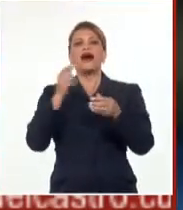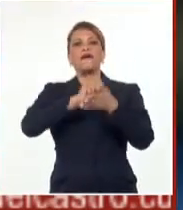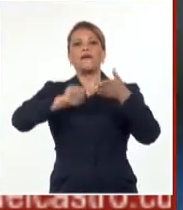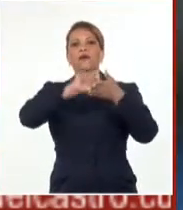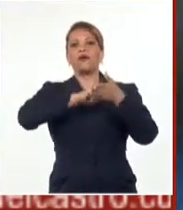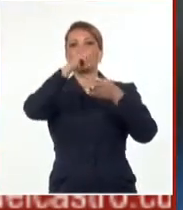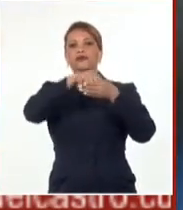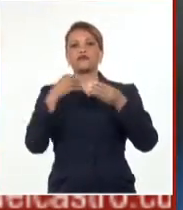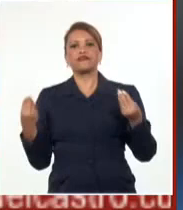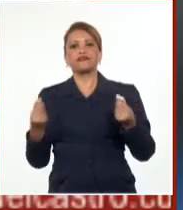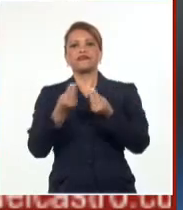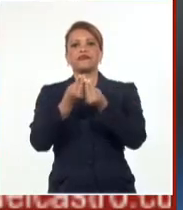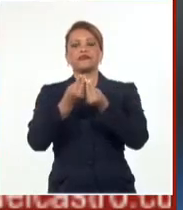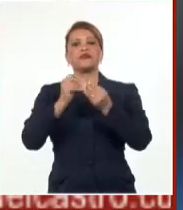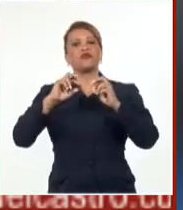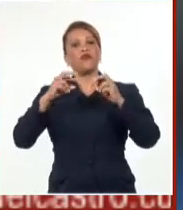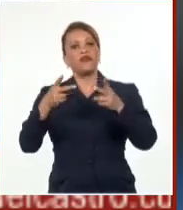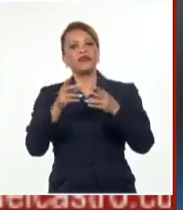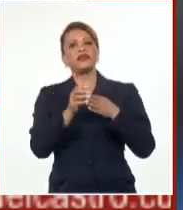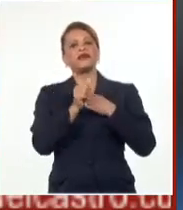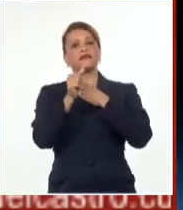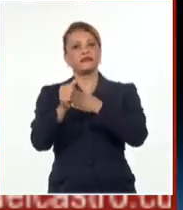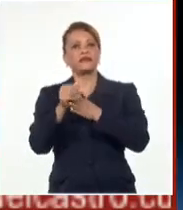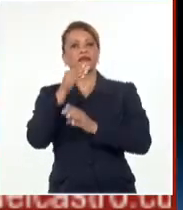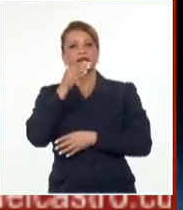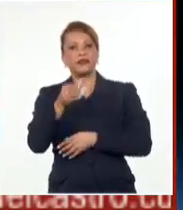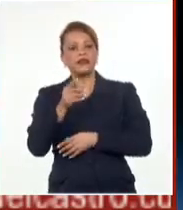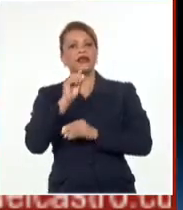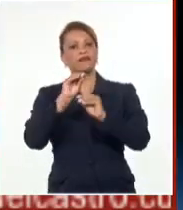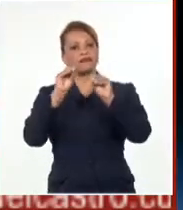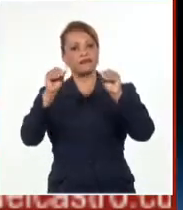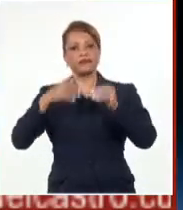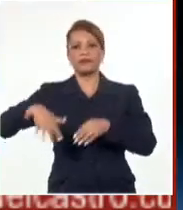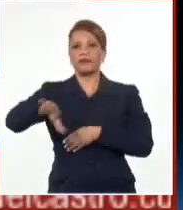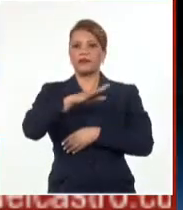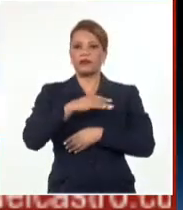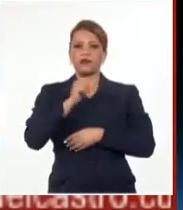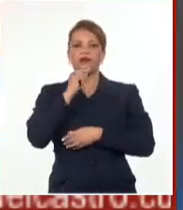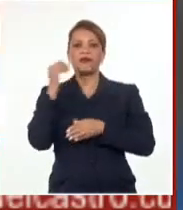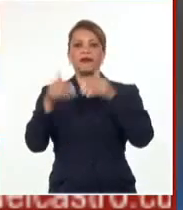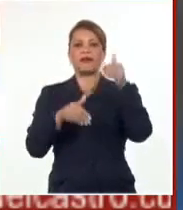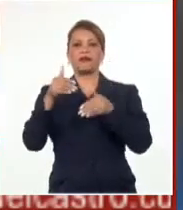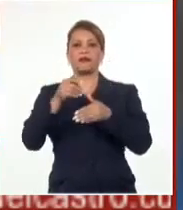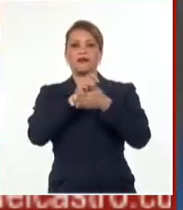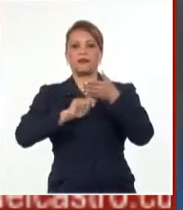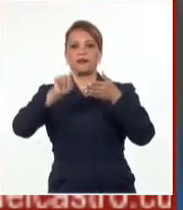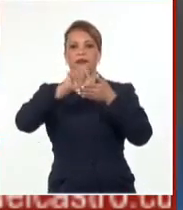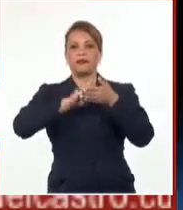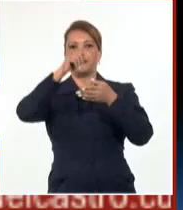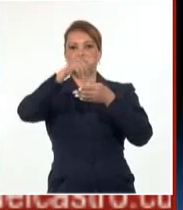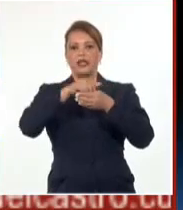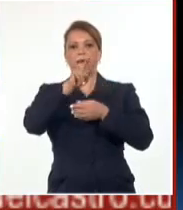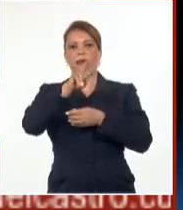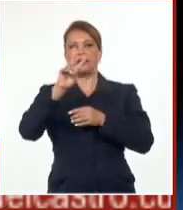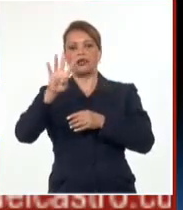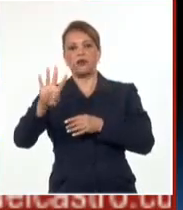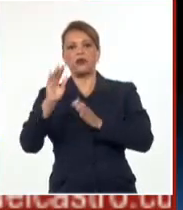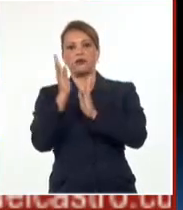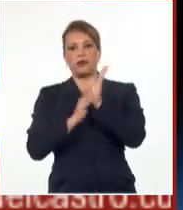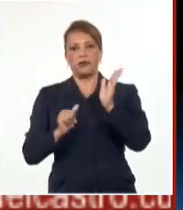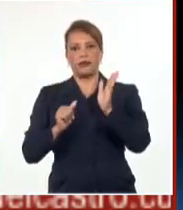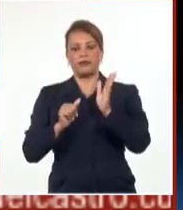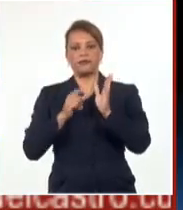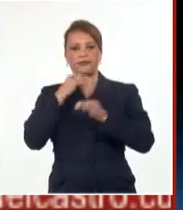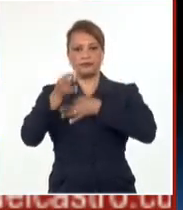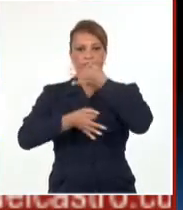Fidel con una representación de los candidatos a diputados al Parlamento que se votaría el día 24 de ese mes. Ese día se